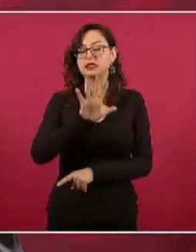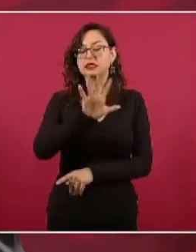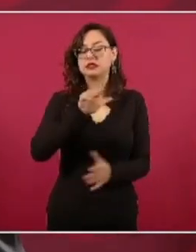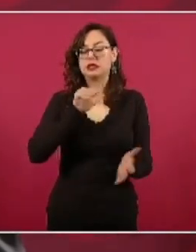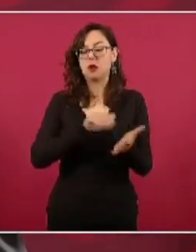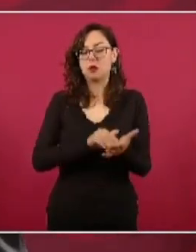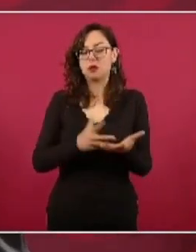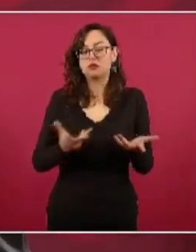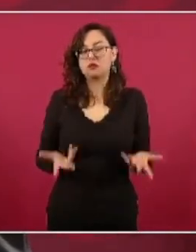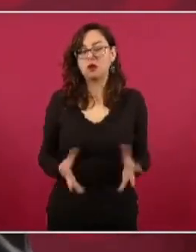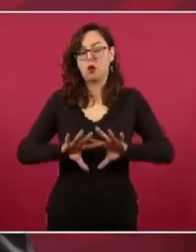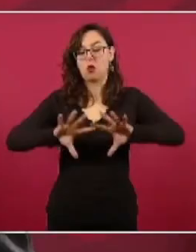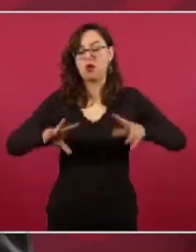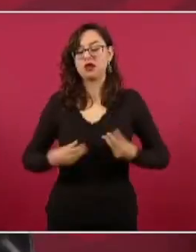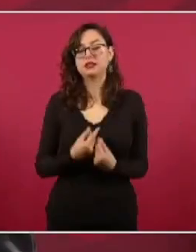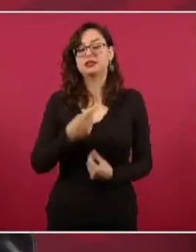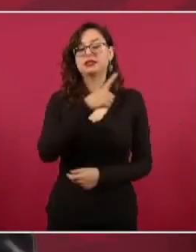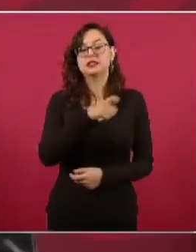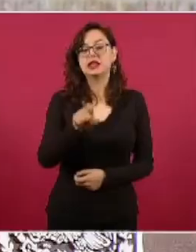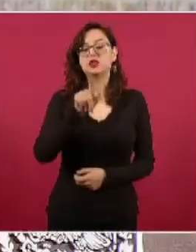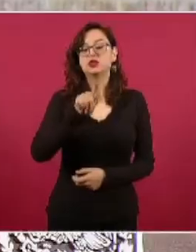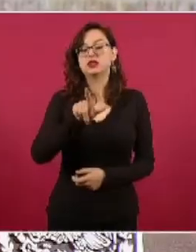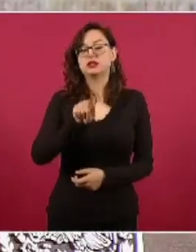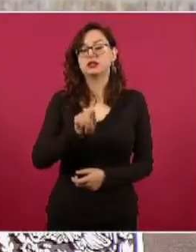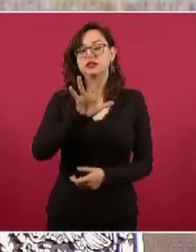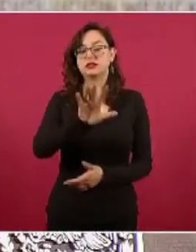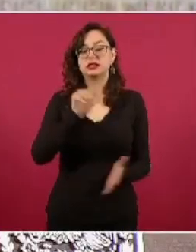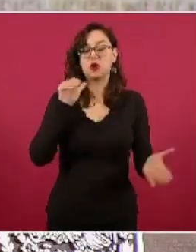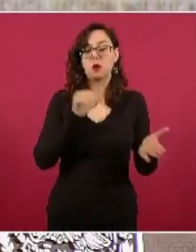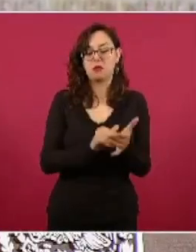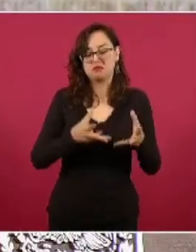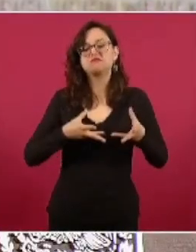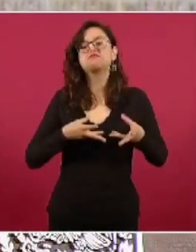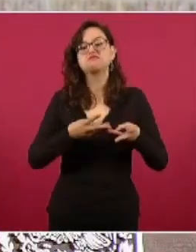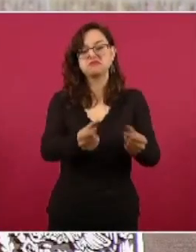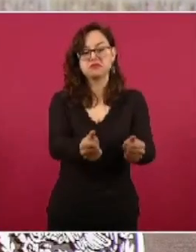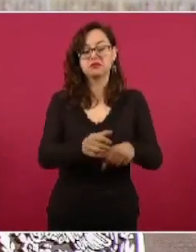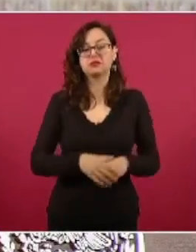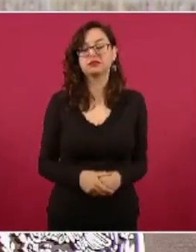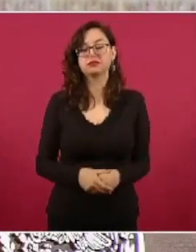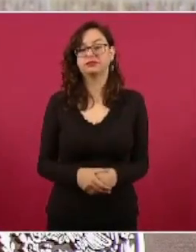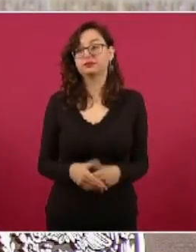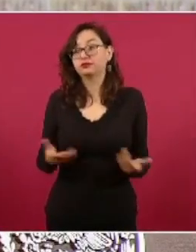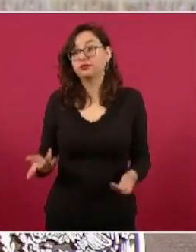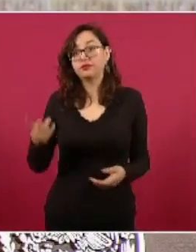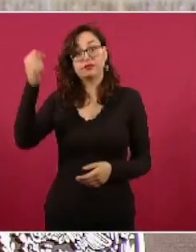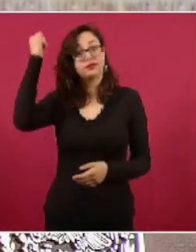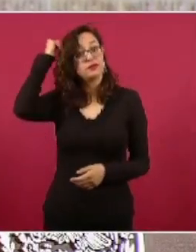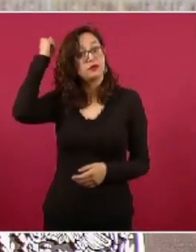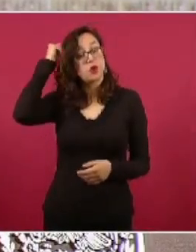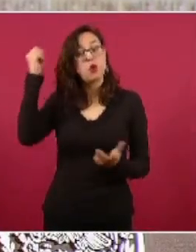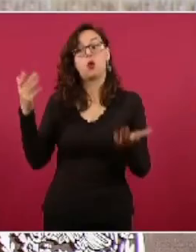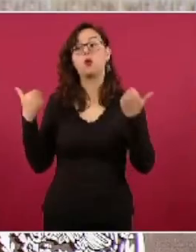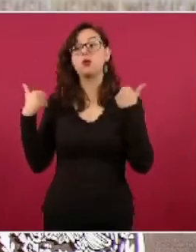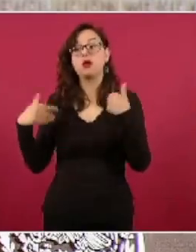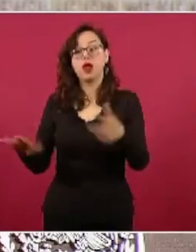175,000, y tenían estimado 300,000. ¿Cuánto nos ahorramos?